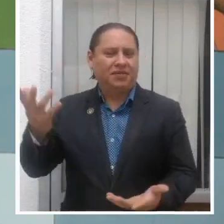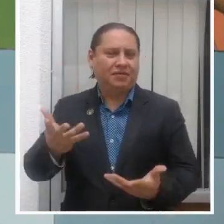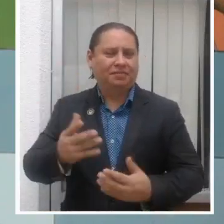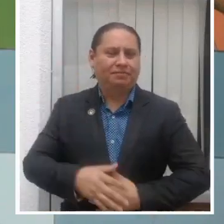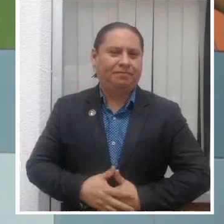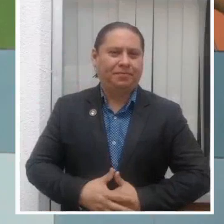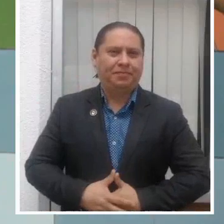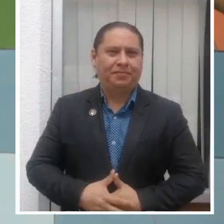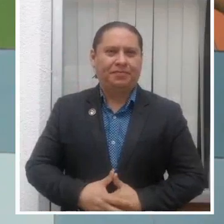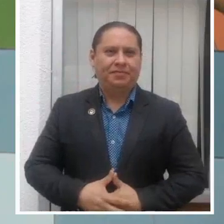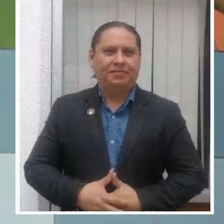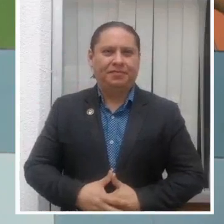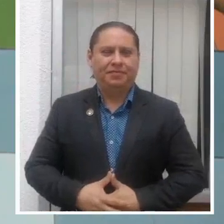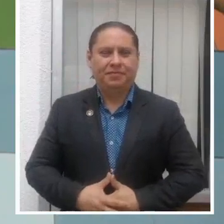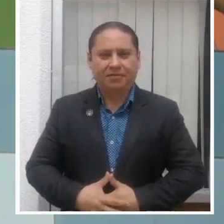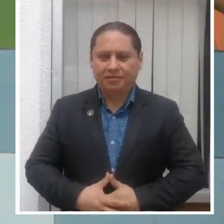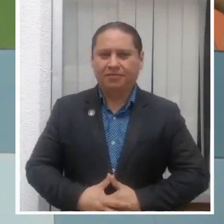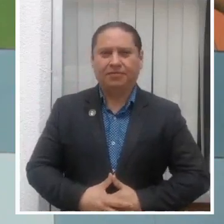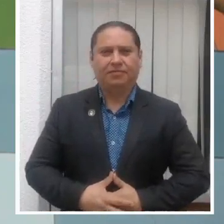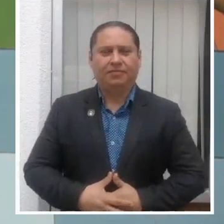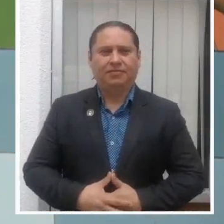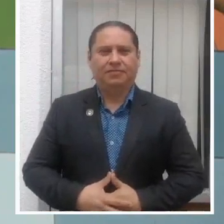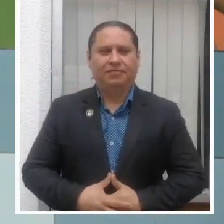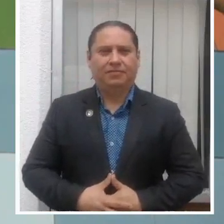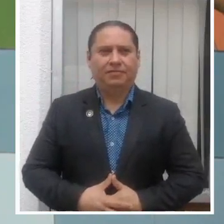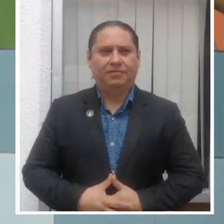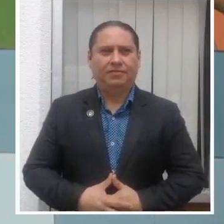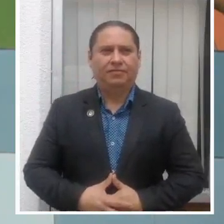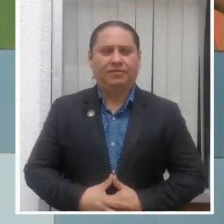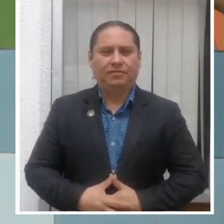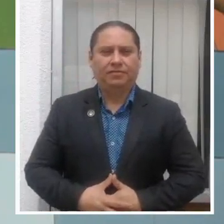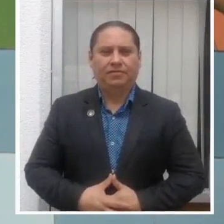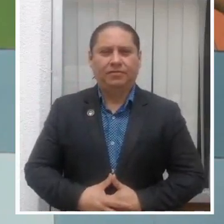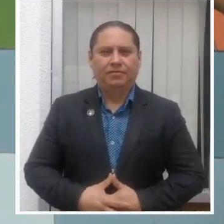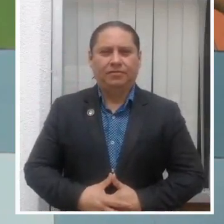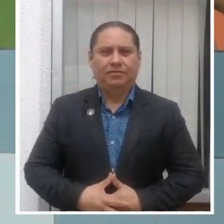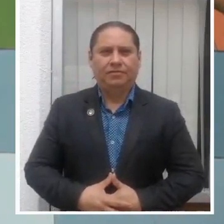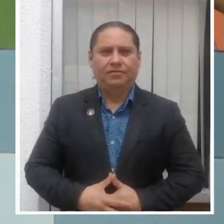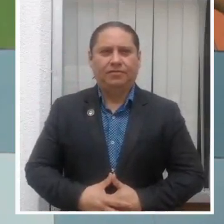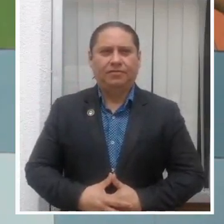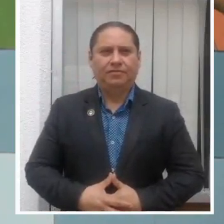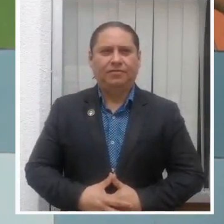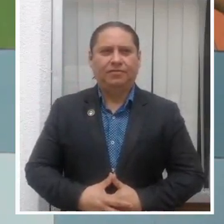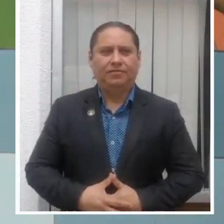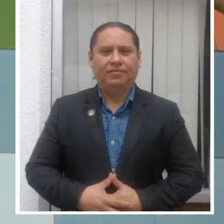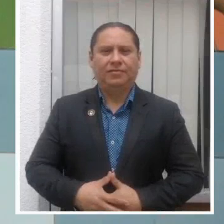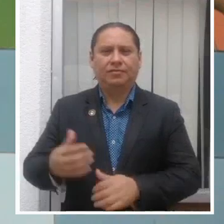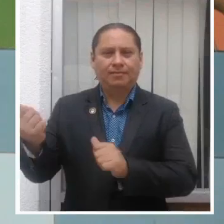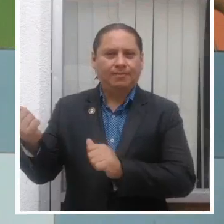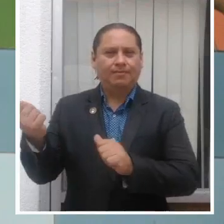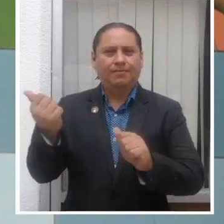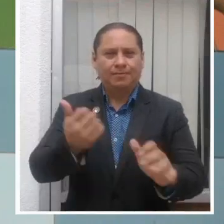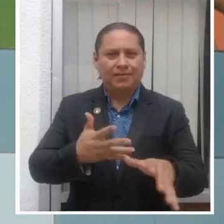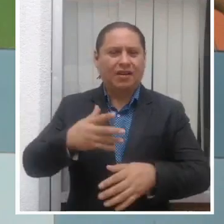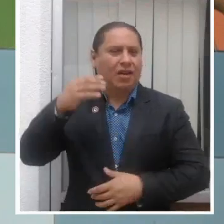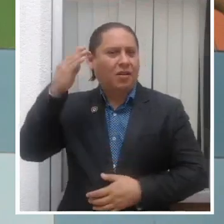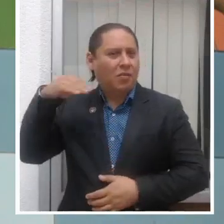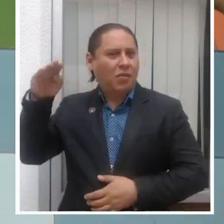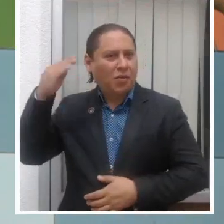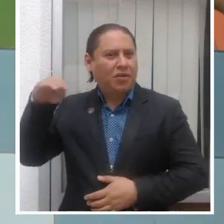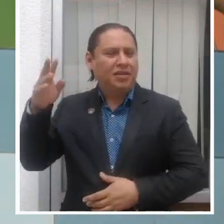diste suficiente gasolina vos? No, traíamos música, diputada